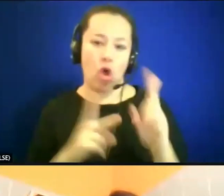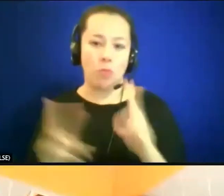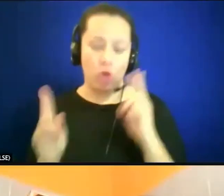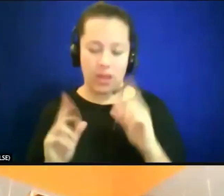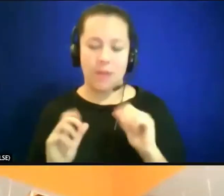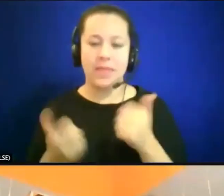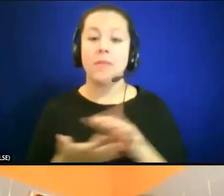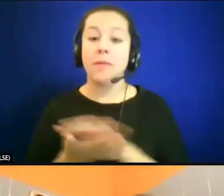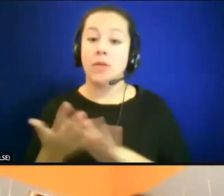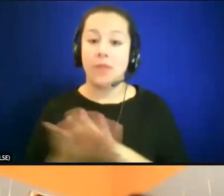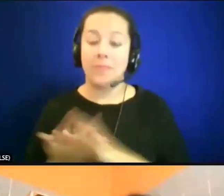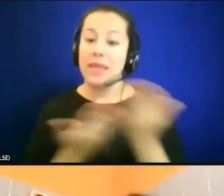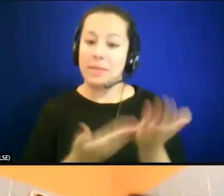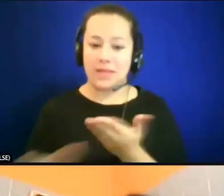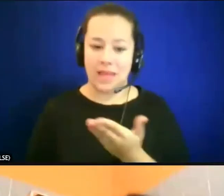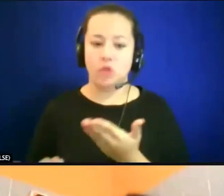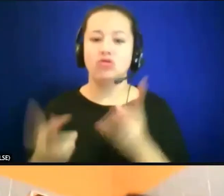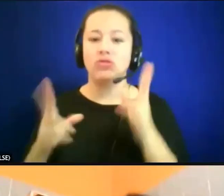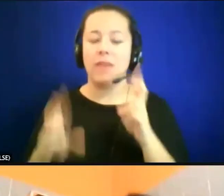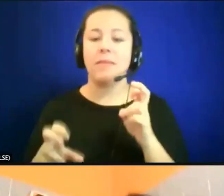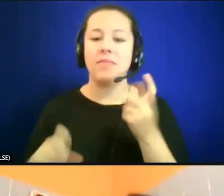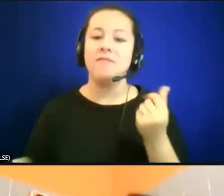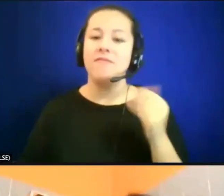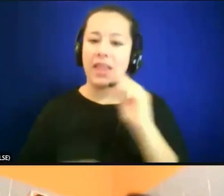con nuestros invitados sobre financiación, que